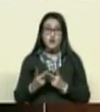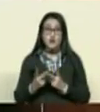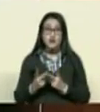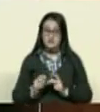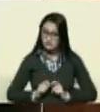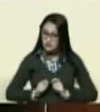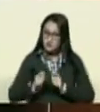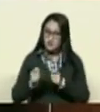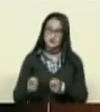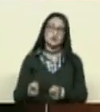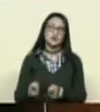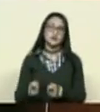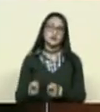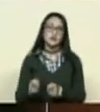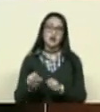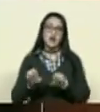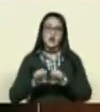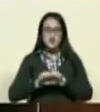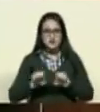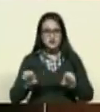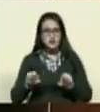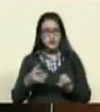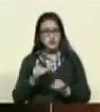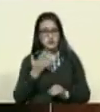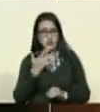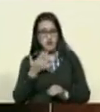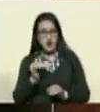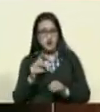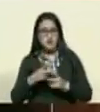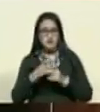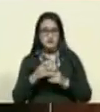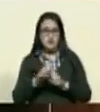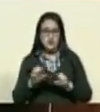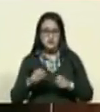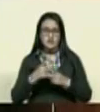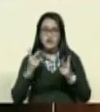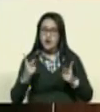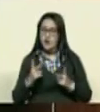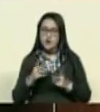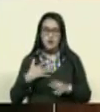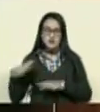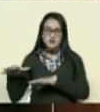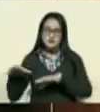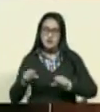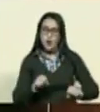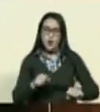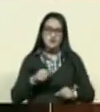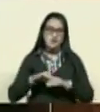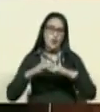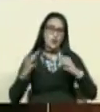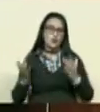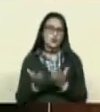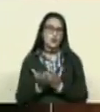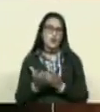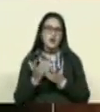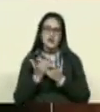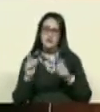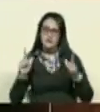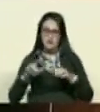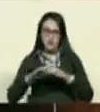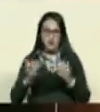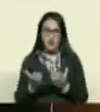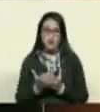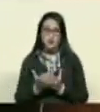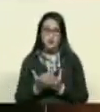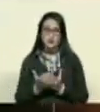dejaron. Uno con educación, con valores, bueno, es capaz de conquistar el mundo, de liberar el mundo. Así que